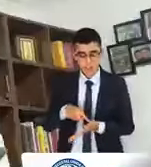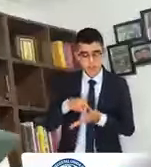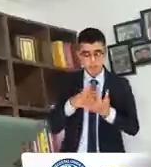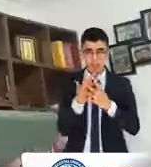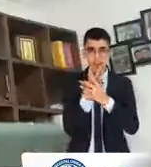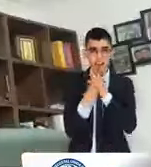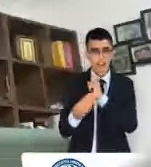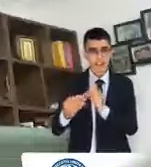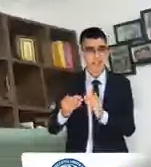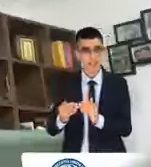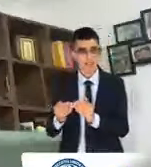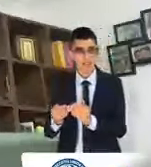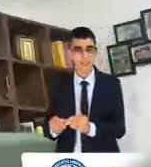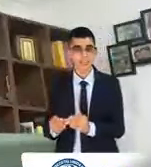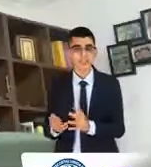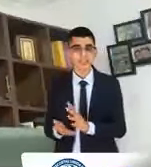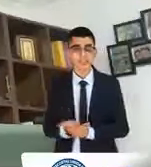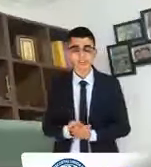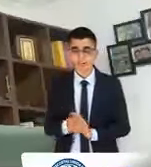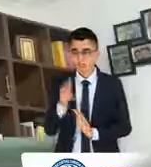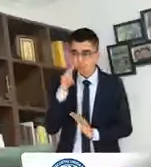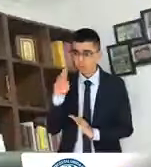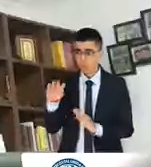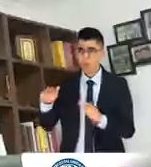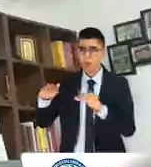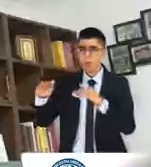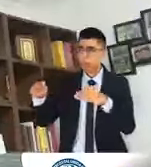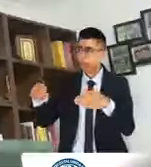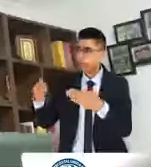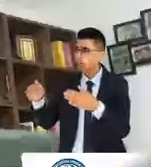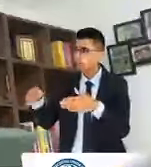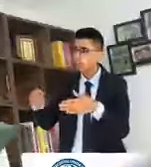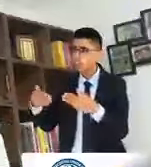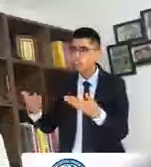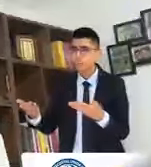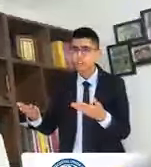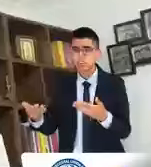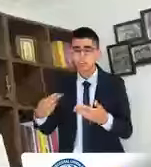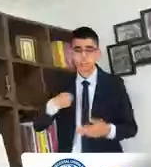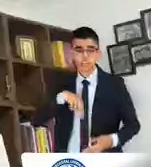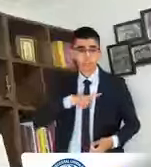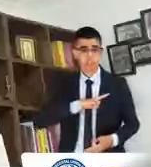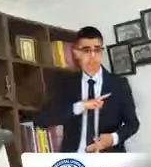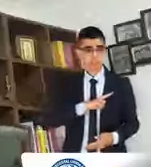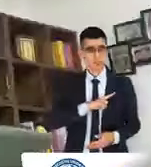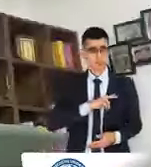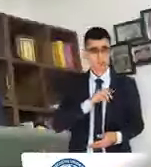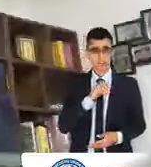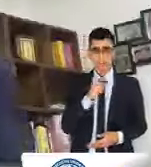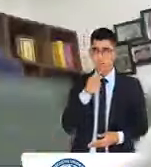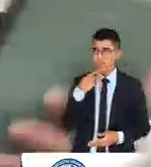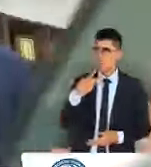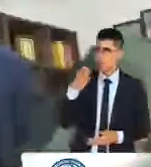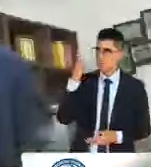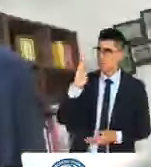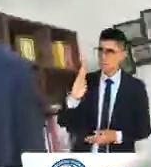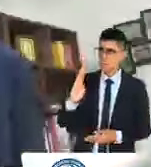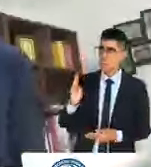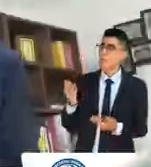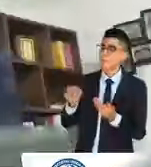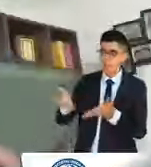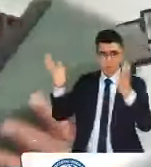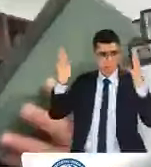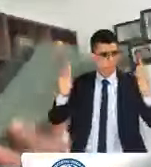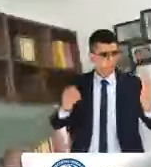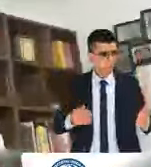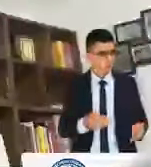todo era desolación. Si hubiera sido uno de nosotros, estaríamos criticando a Dios. Mira todo lo que pasó. Dios